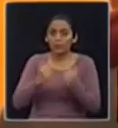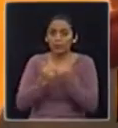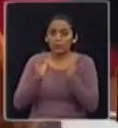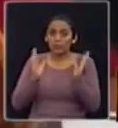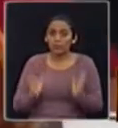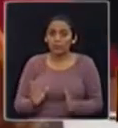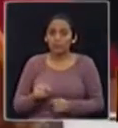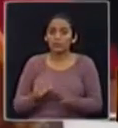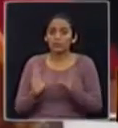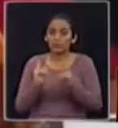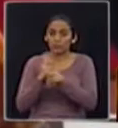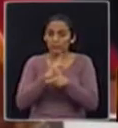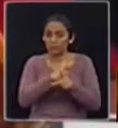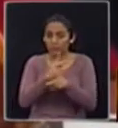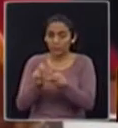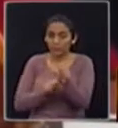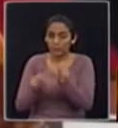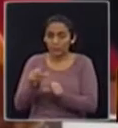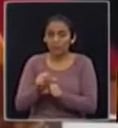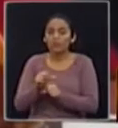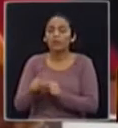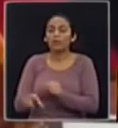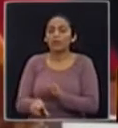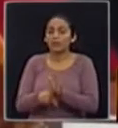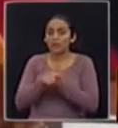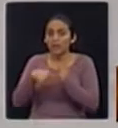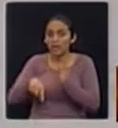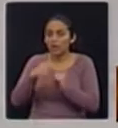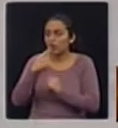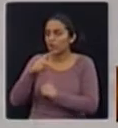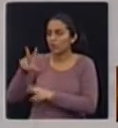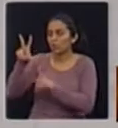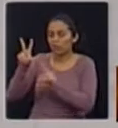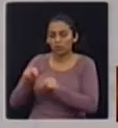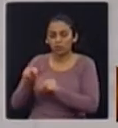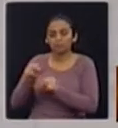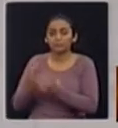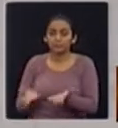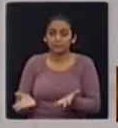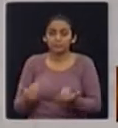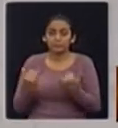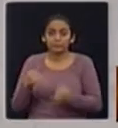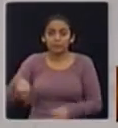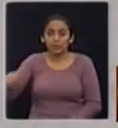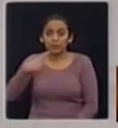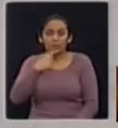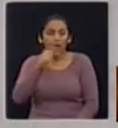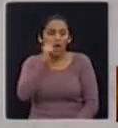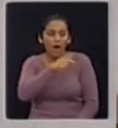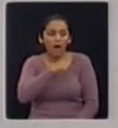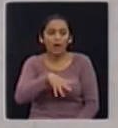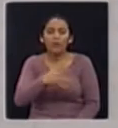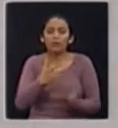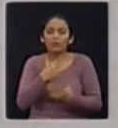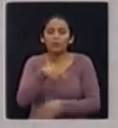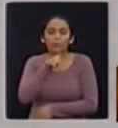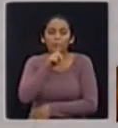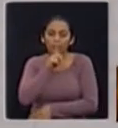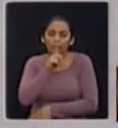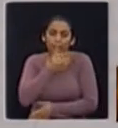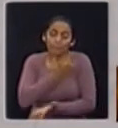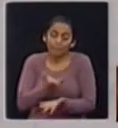Consejo de Administración Legislativa CAL. La oposición mantiene su postura en que no se quiere transparentar todos los procesos